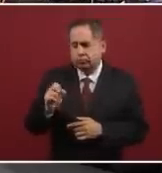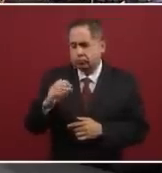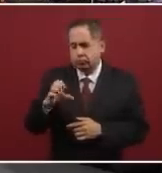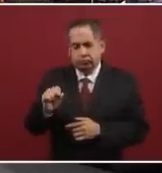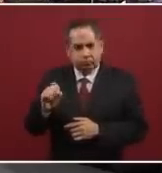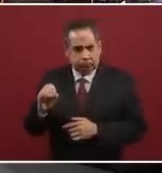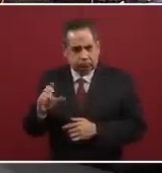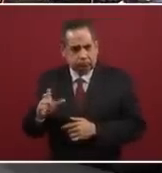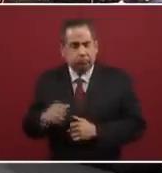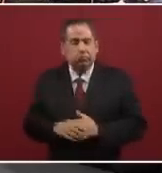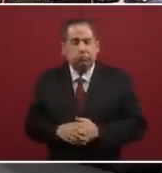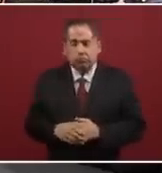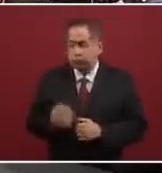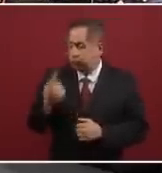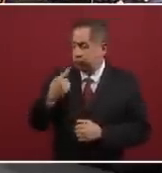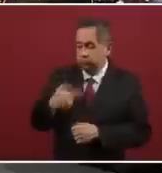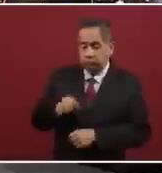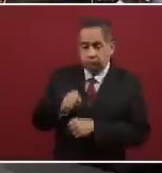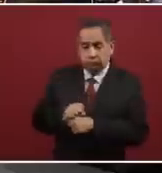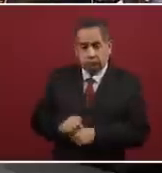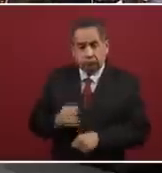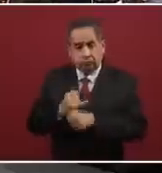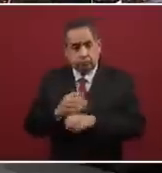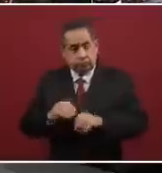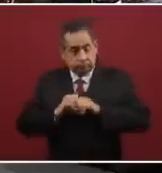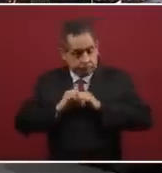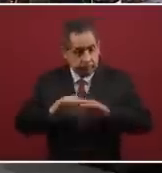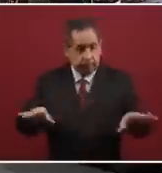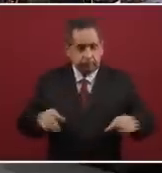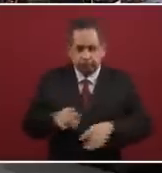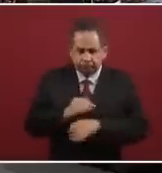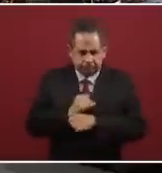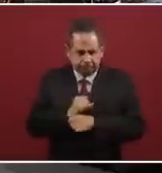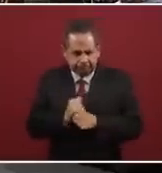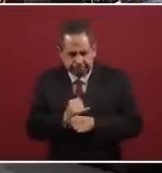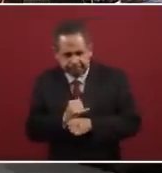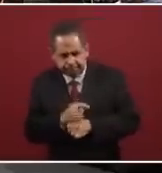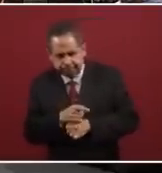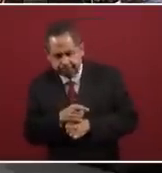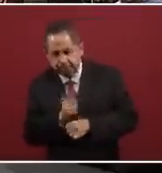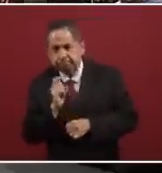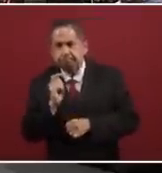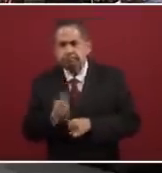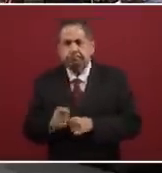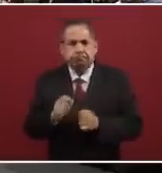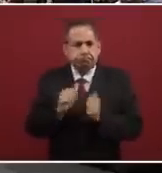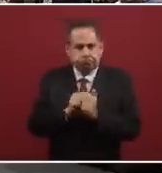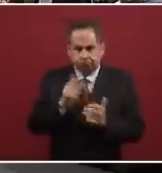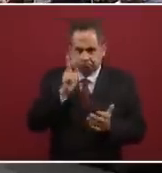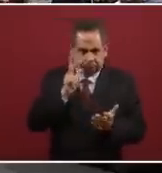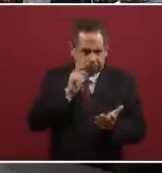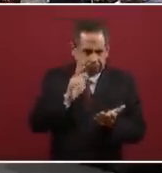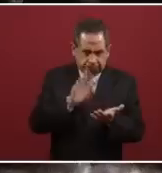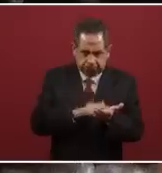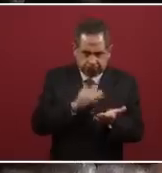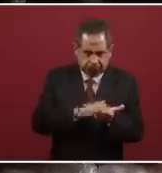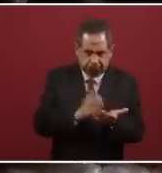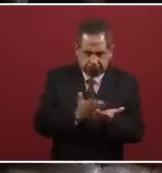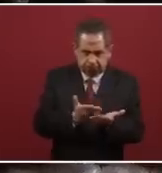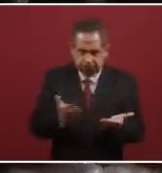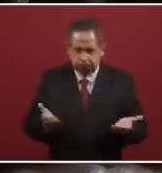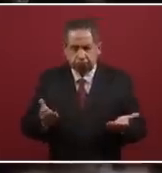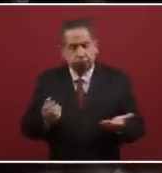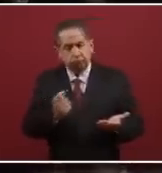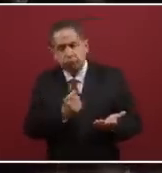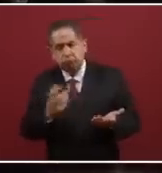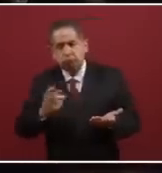Esta semana publicamos en la revista Proceso una investigación con documentos que habla de hay un